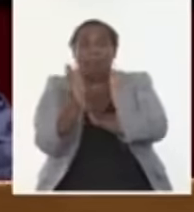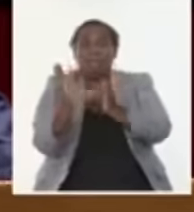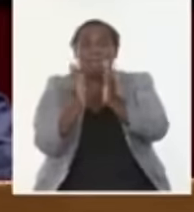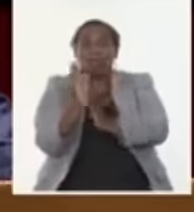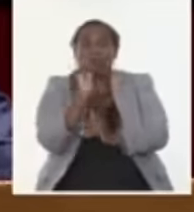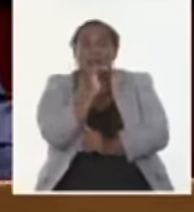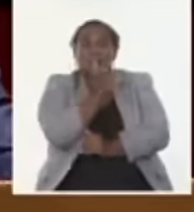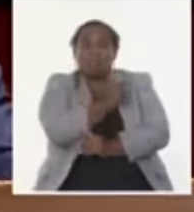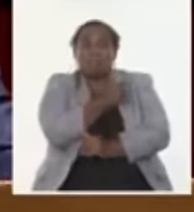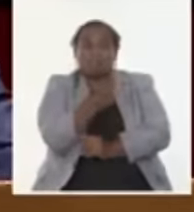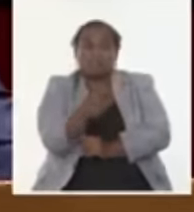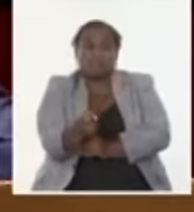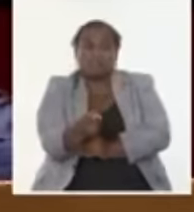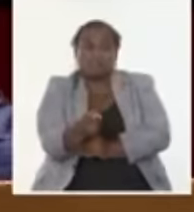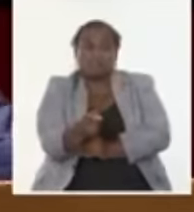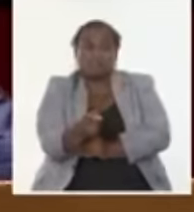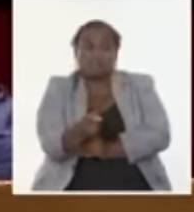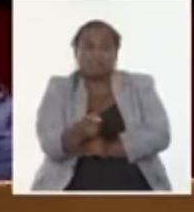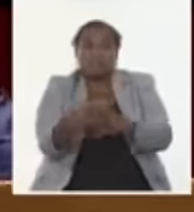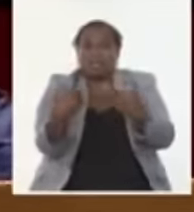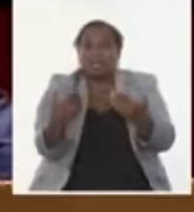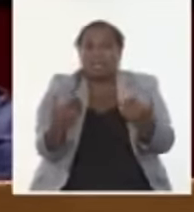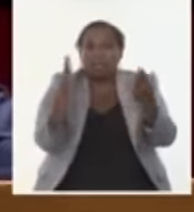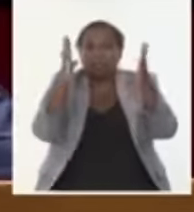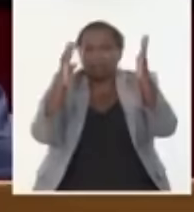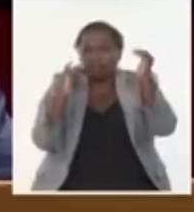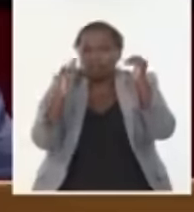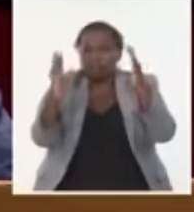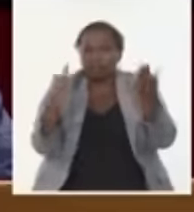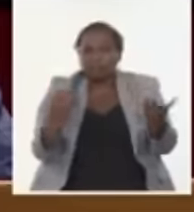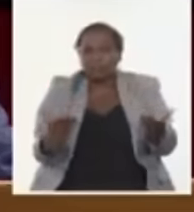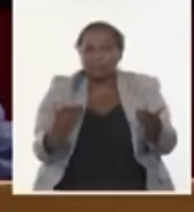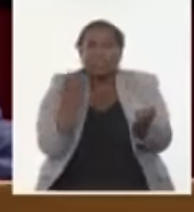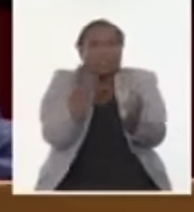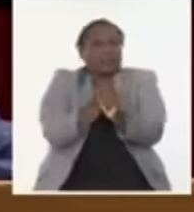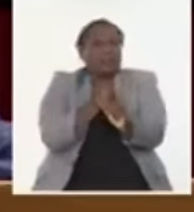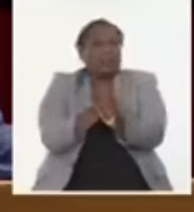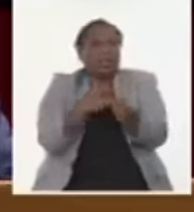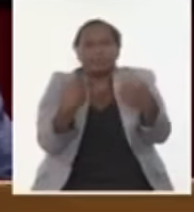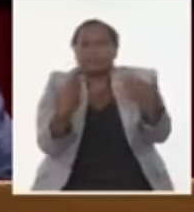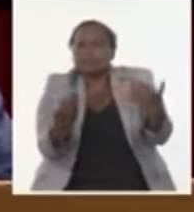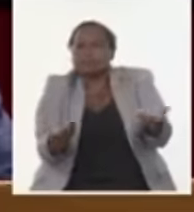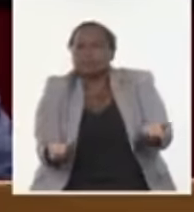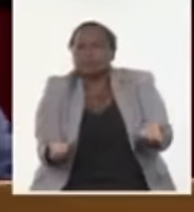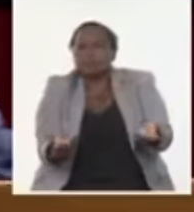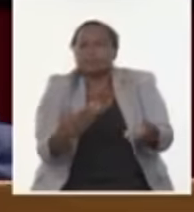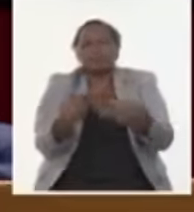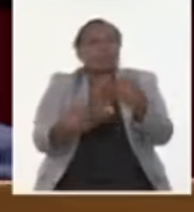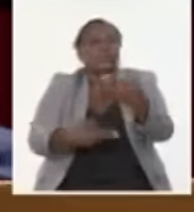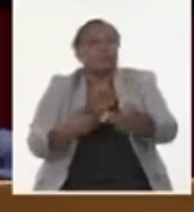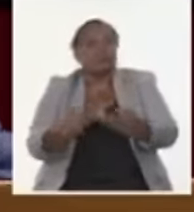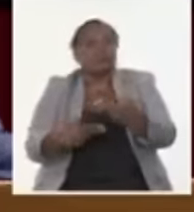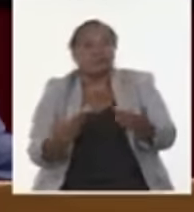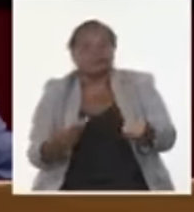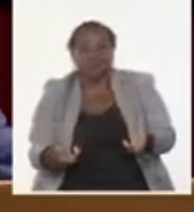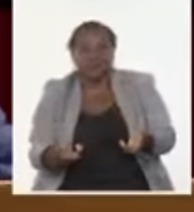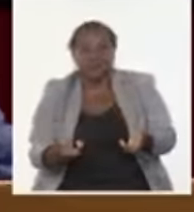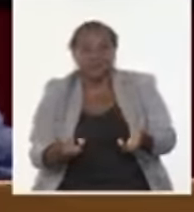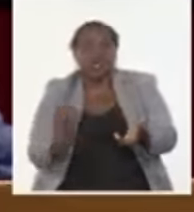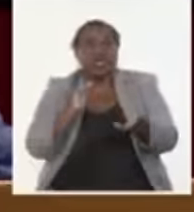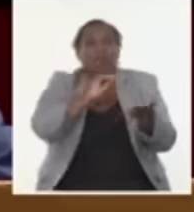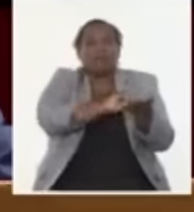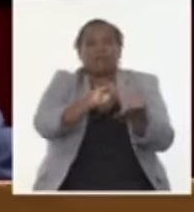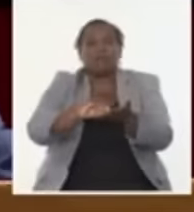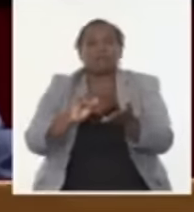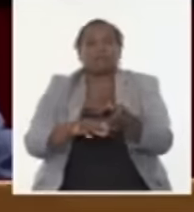diciembre de en qué nos íbamos a concentrar, en qué íbamos a trabajar, qué es lo que hemos hecho, lo que se ha implementado,